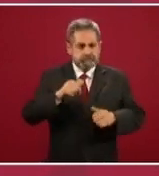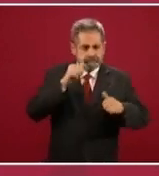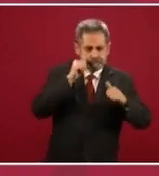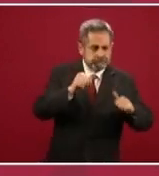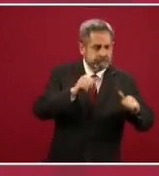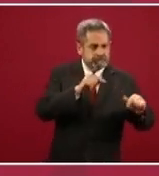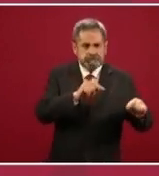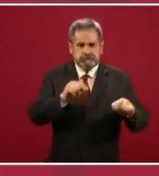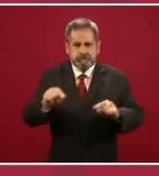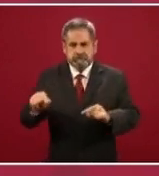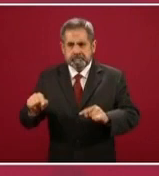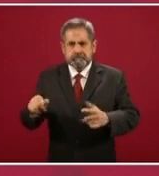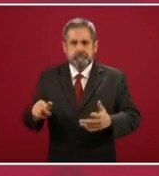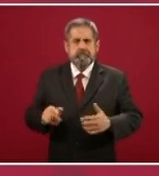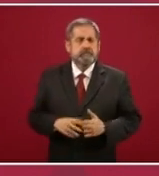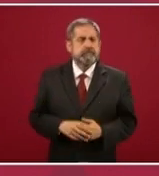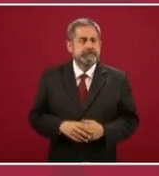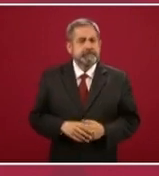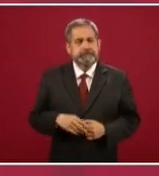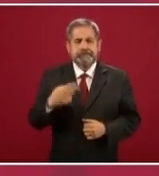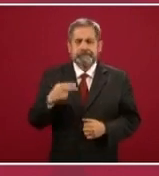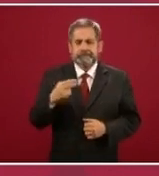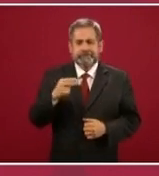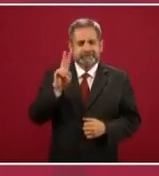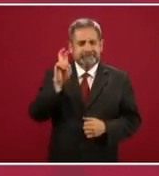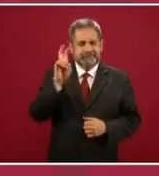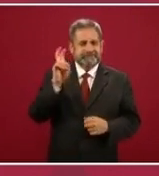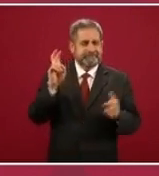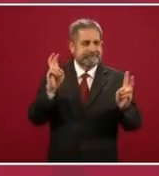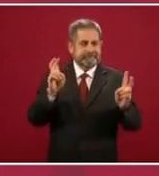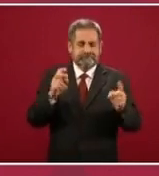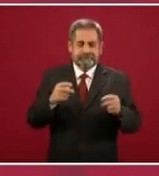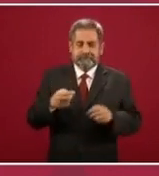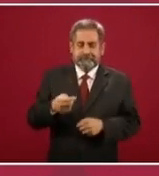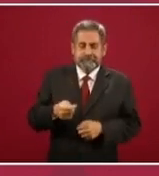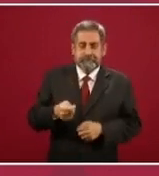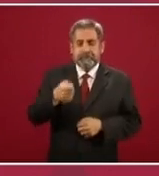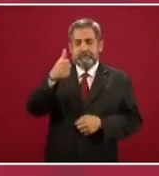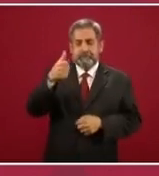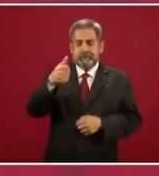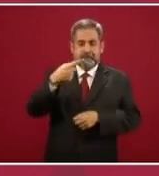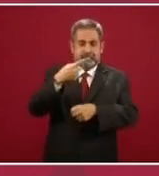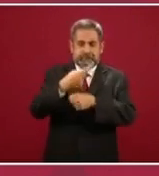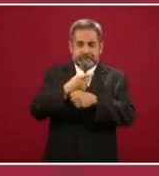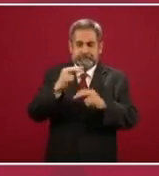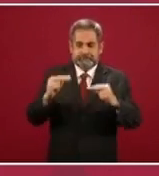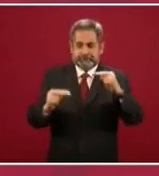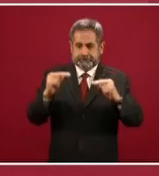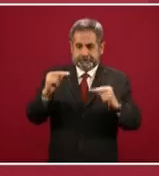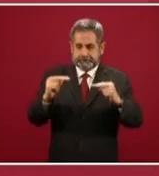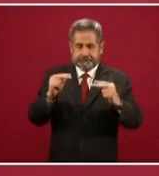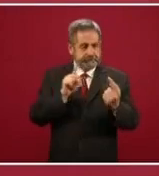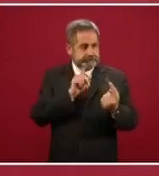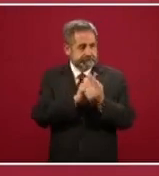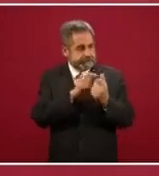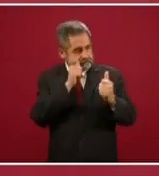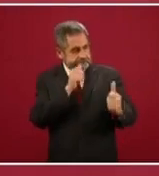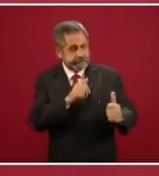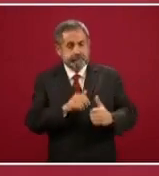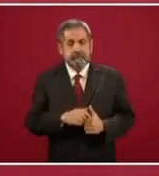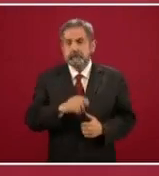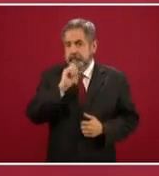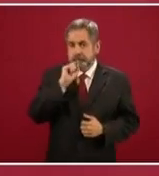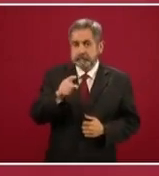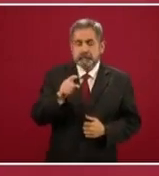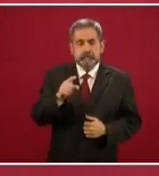atención básica, lo que llaman el primer nivel de atención, y